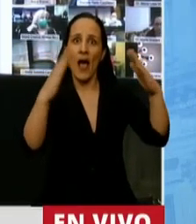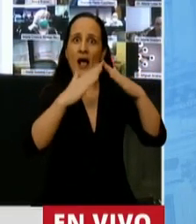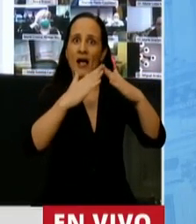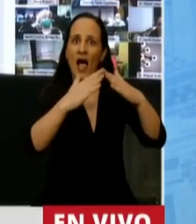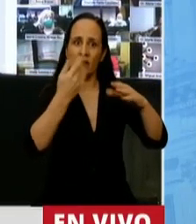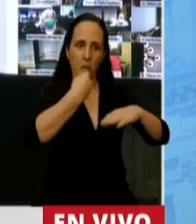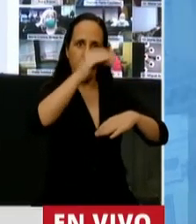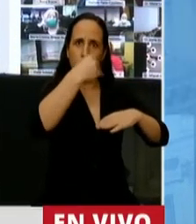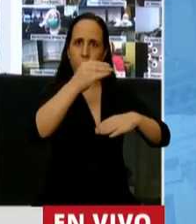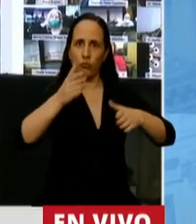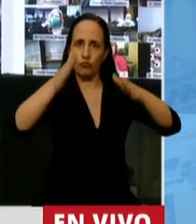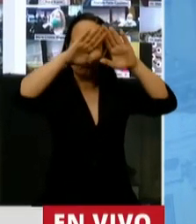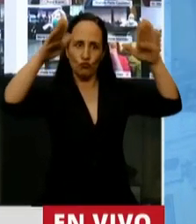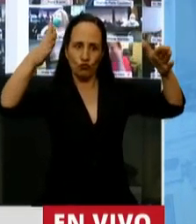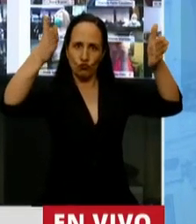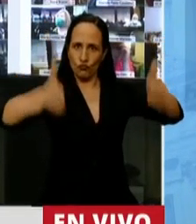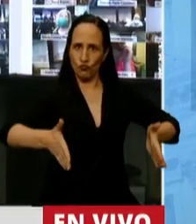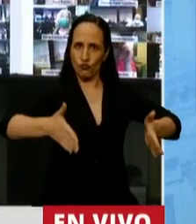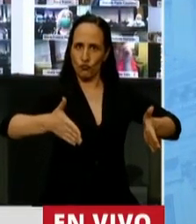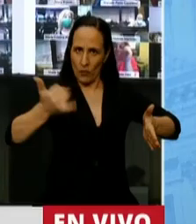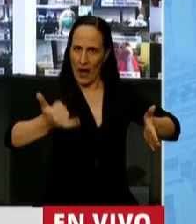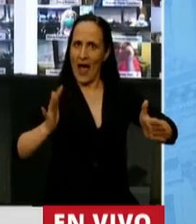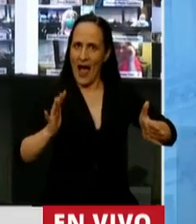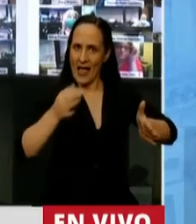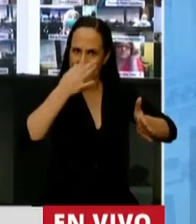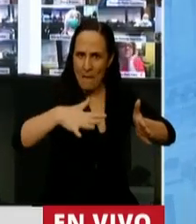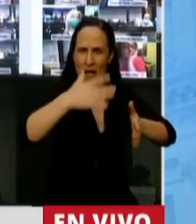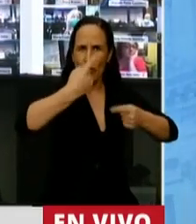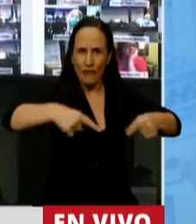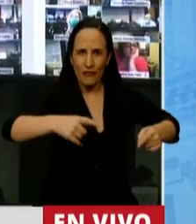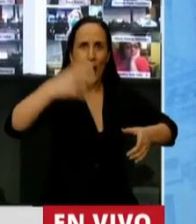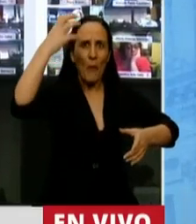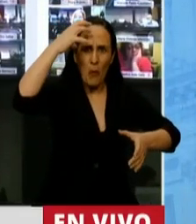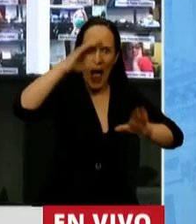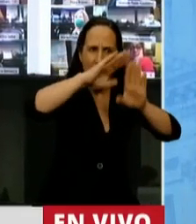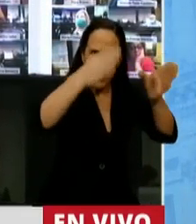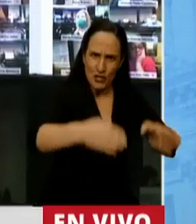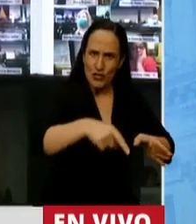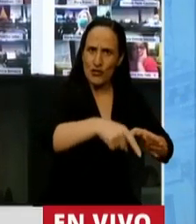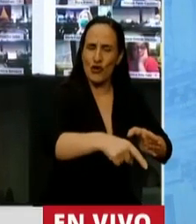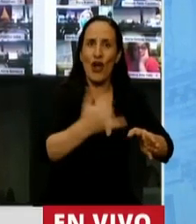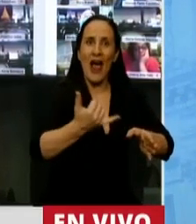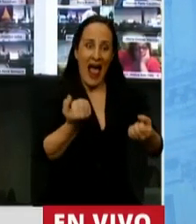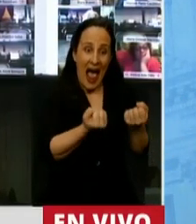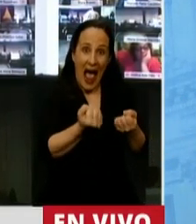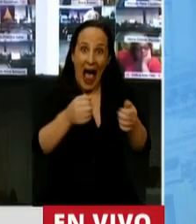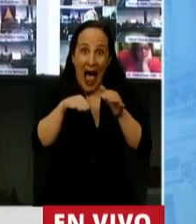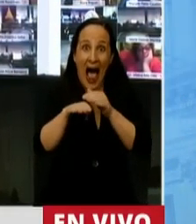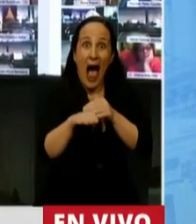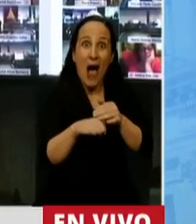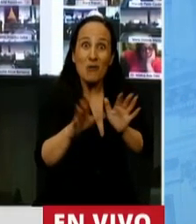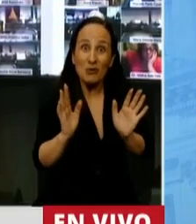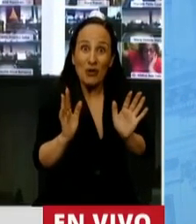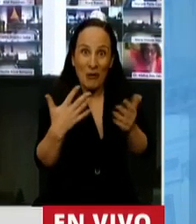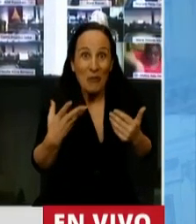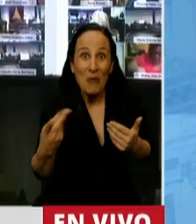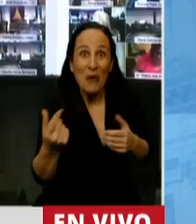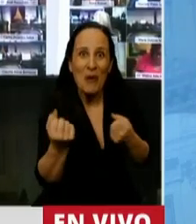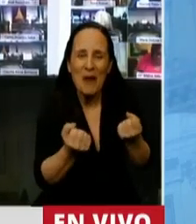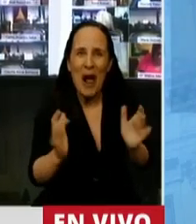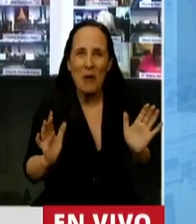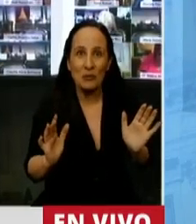material, tiene un baño instalado, tiene un autito en el garaje, porque podían comprar un auto.